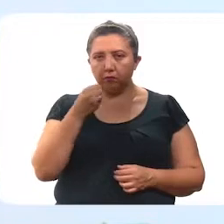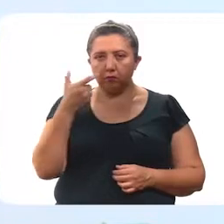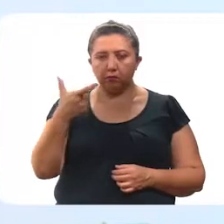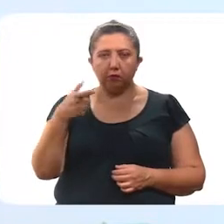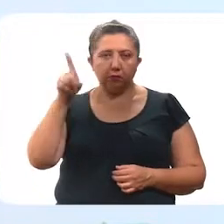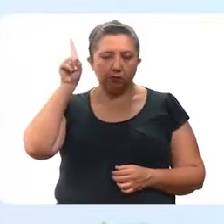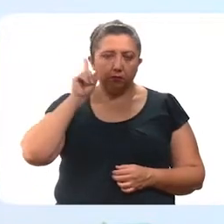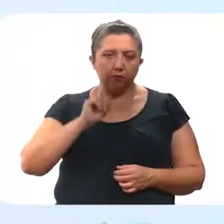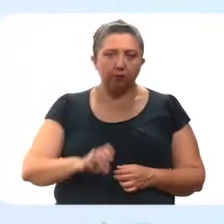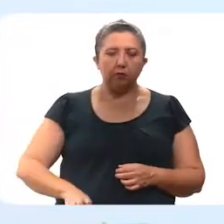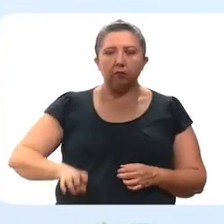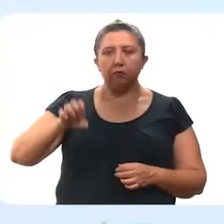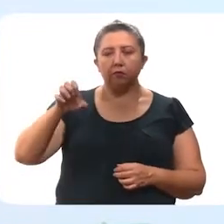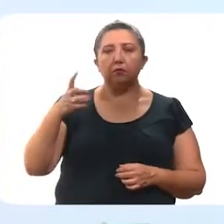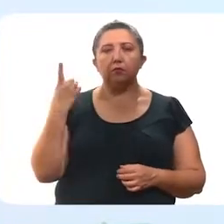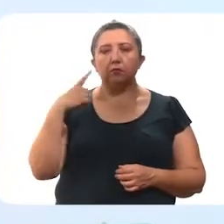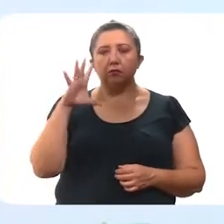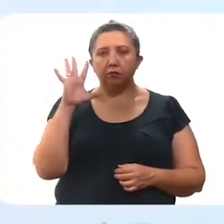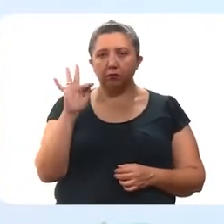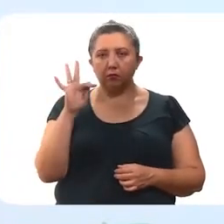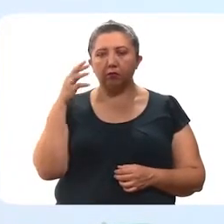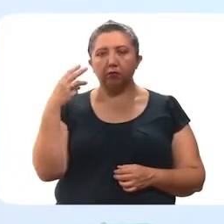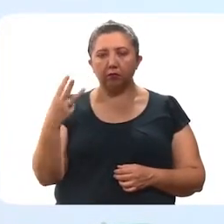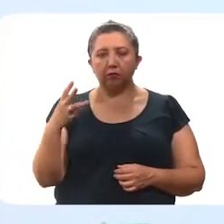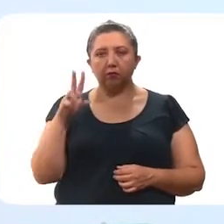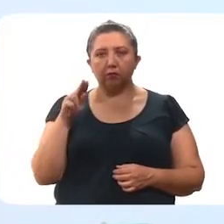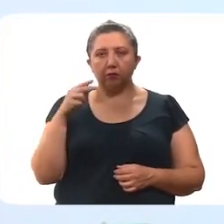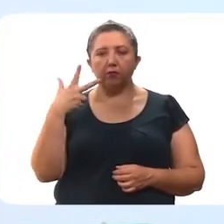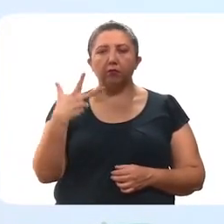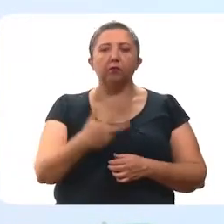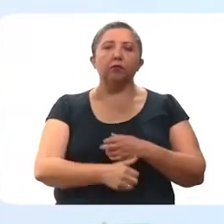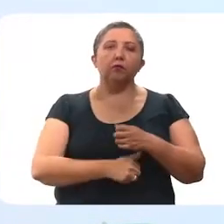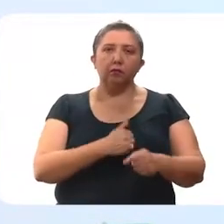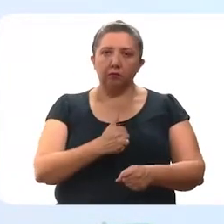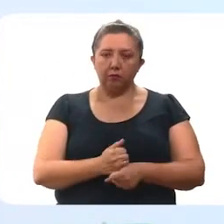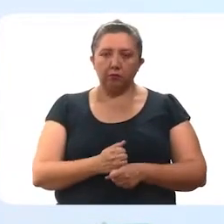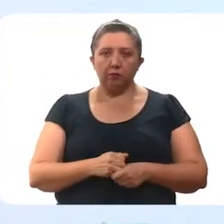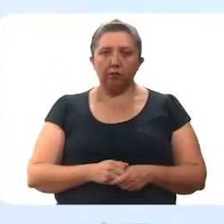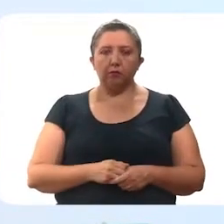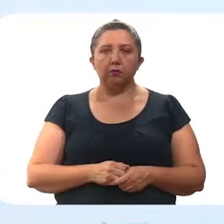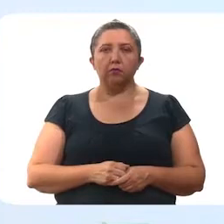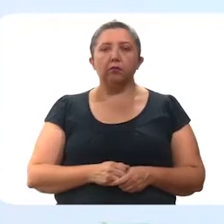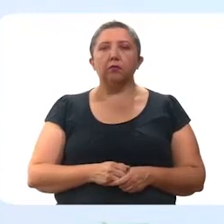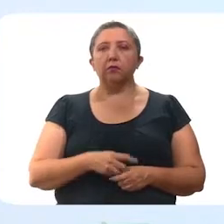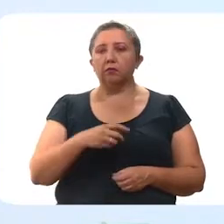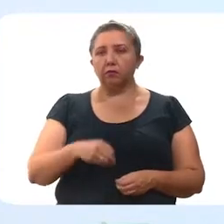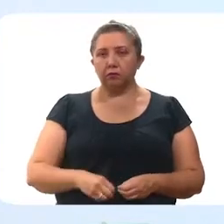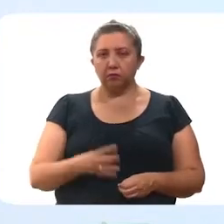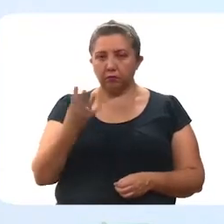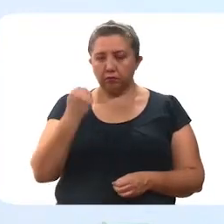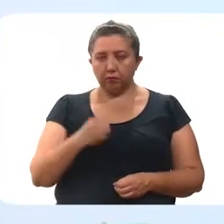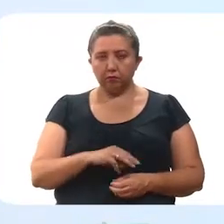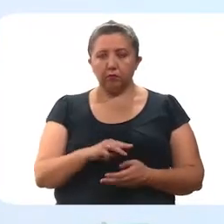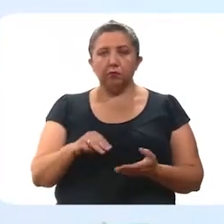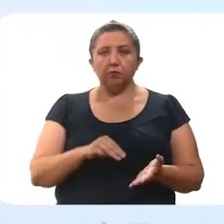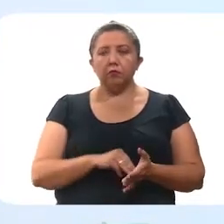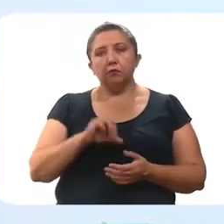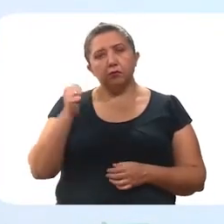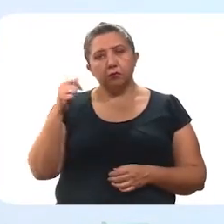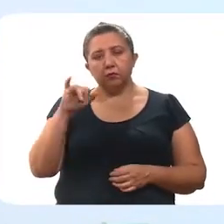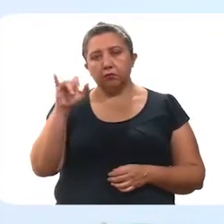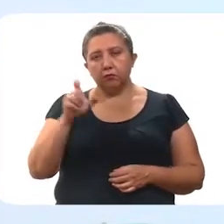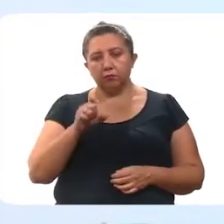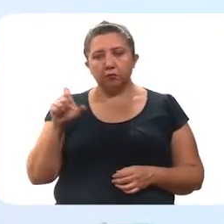7 mujeres de un rango de edad de 43 a 88 años. 9 residían en Mérida, 1 en